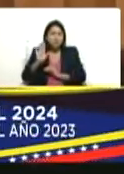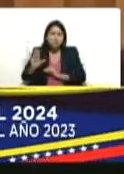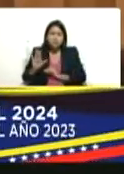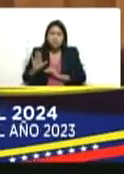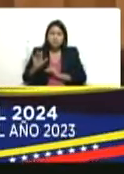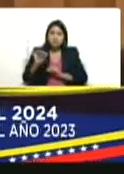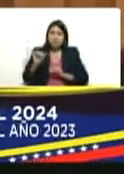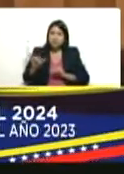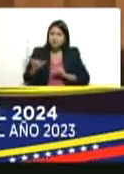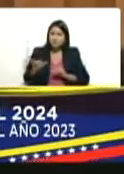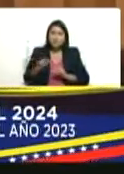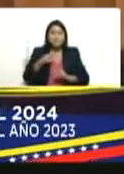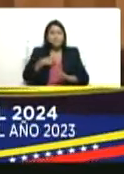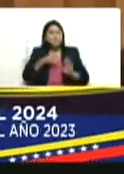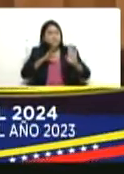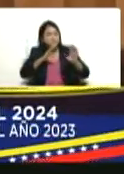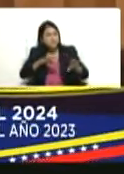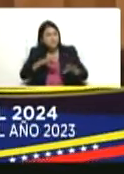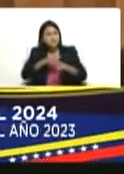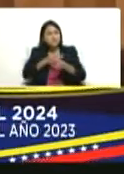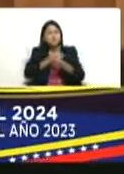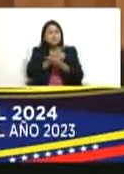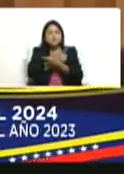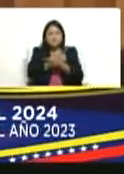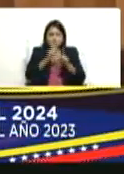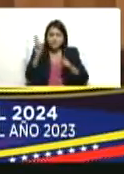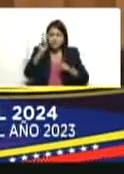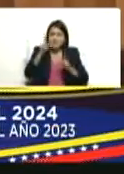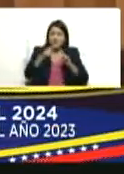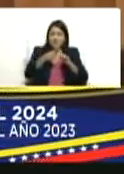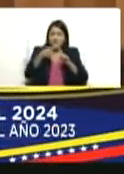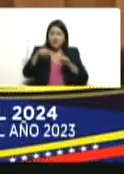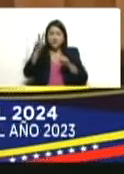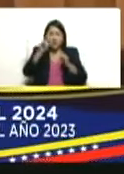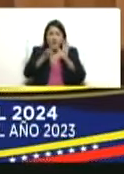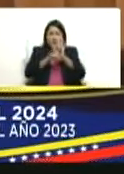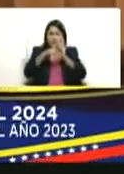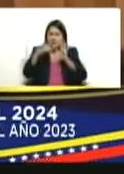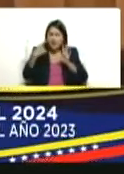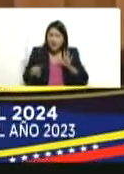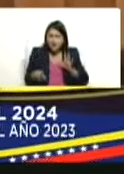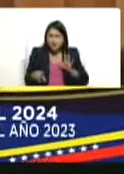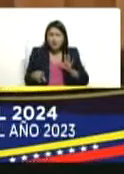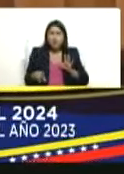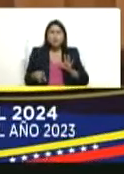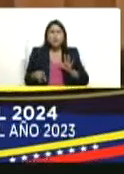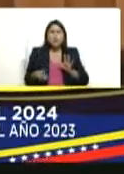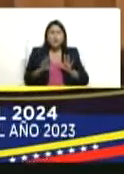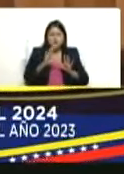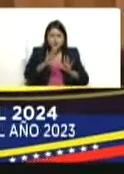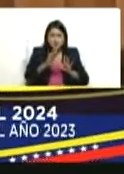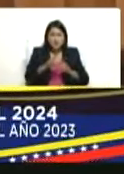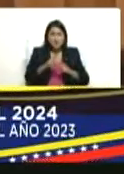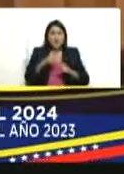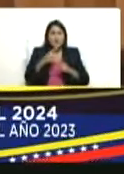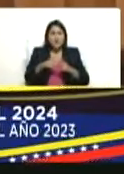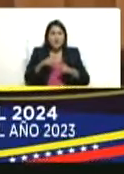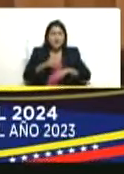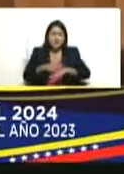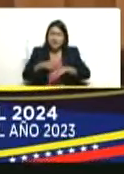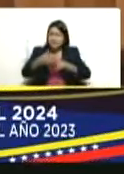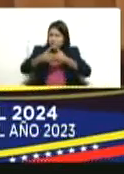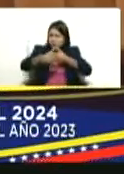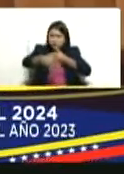defendamos la soberanía nacional y el derecho de nuestra patria a ser y a existir, y dejamos al tiempo